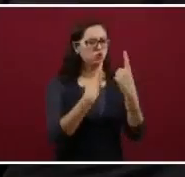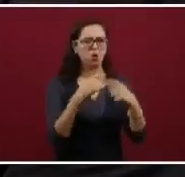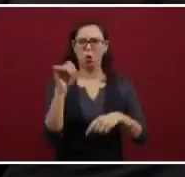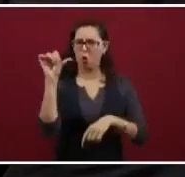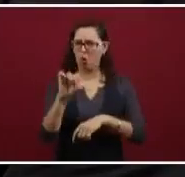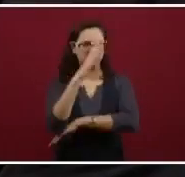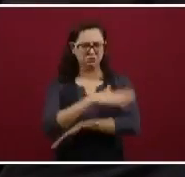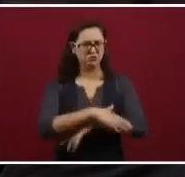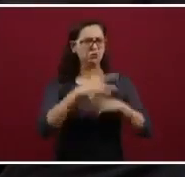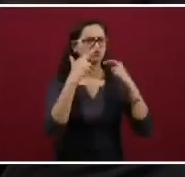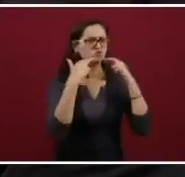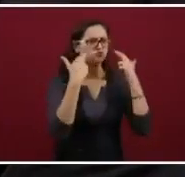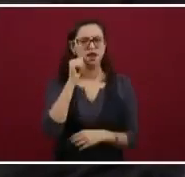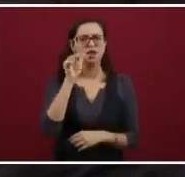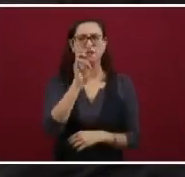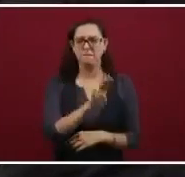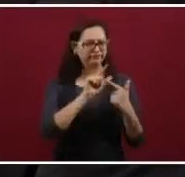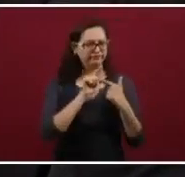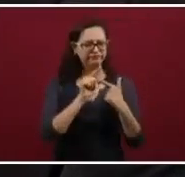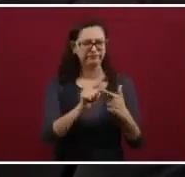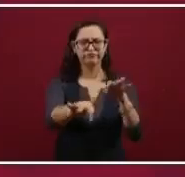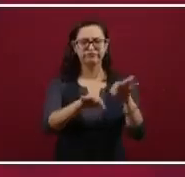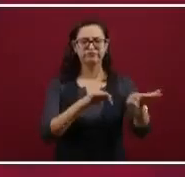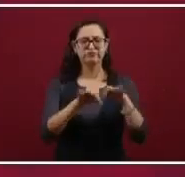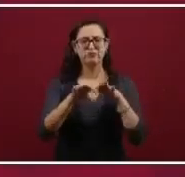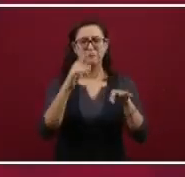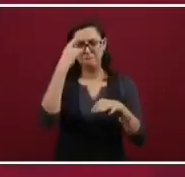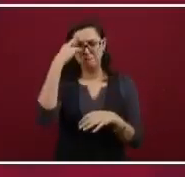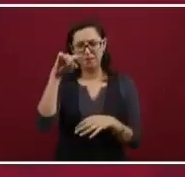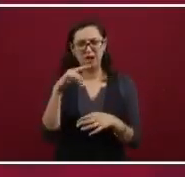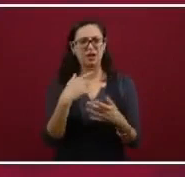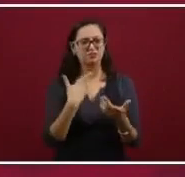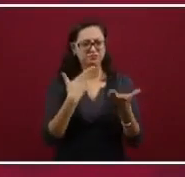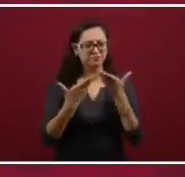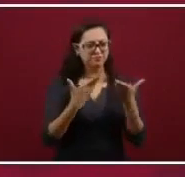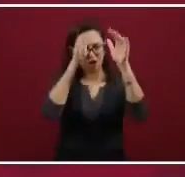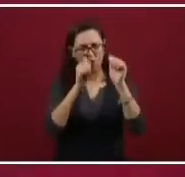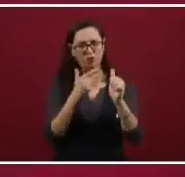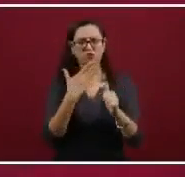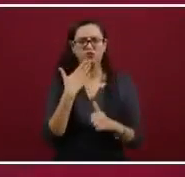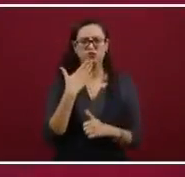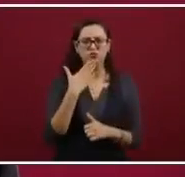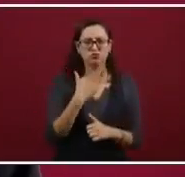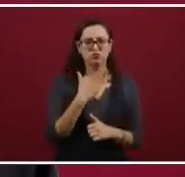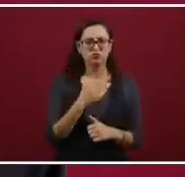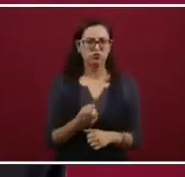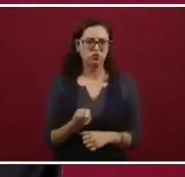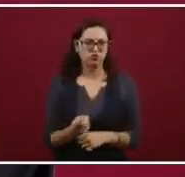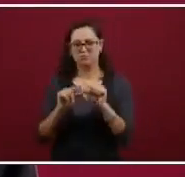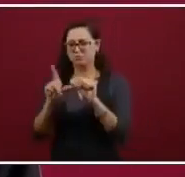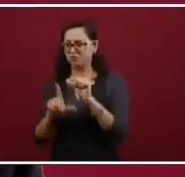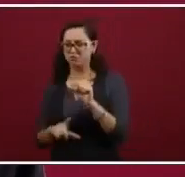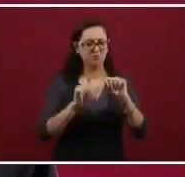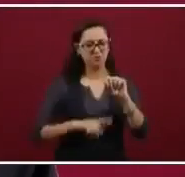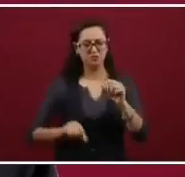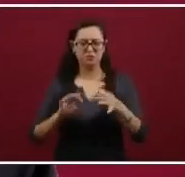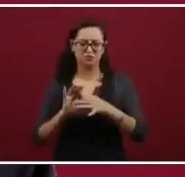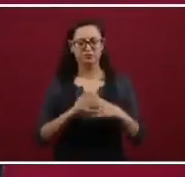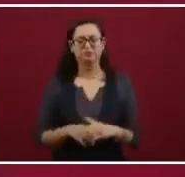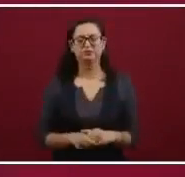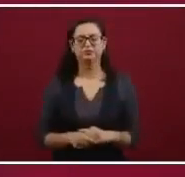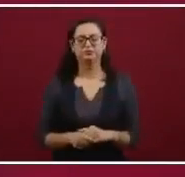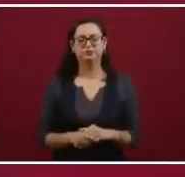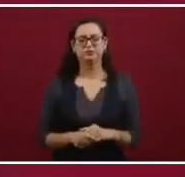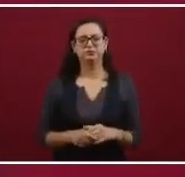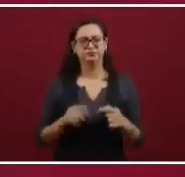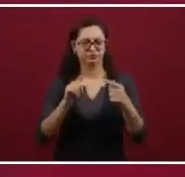hoy, mañana, el miércoles, para llegar a un acuerdo que conviene a las dos naciones. Eso por un lado.